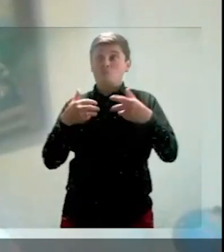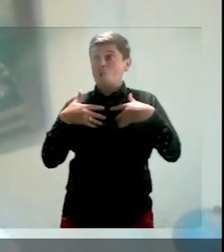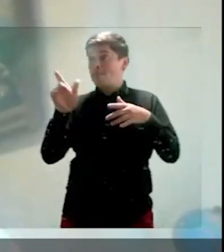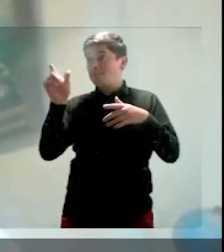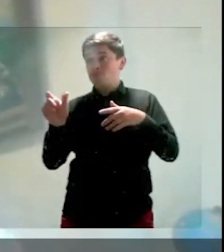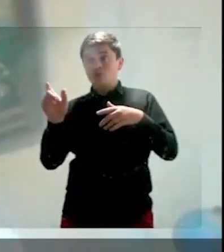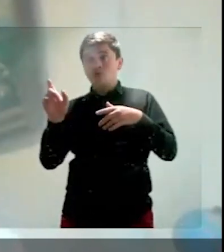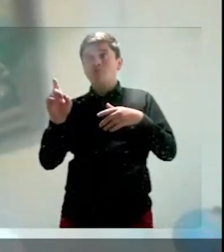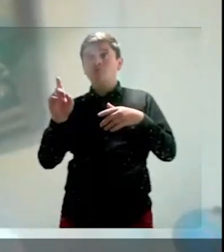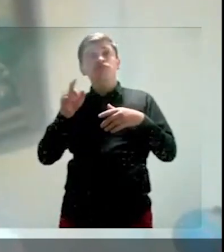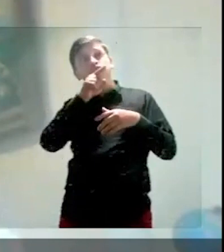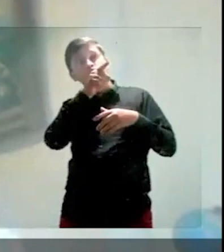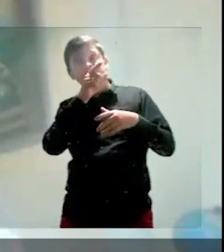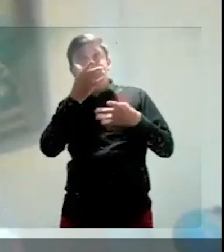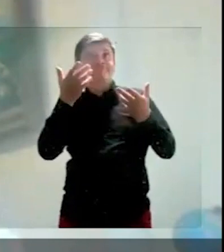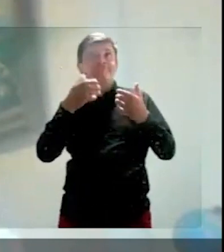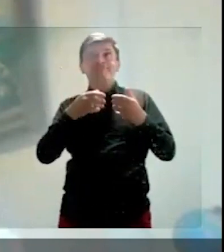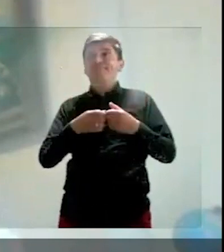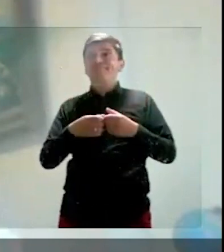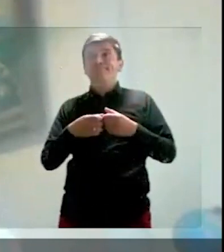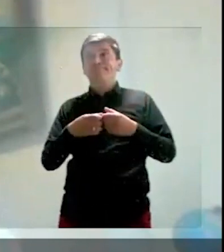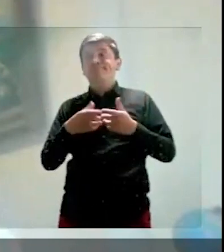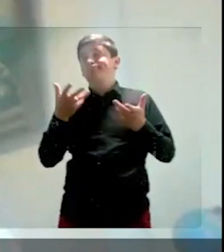persona que intente una